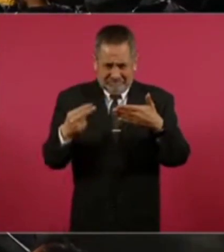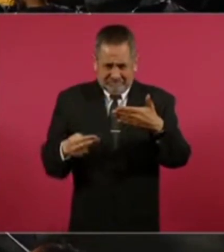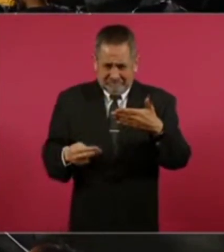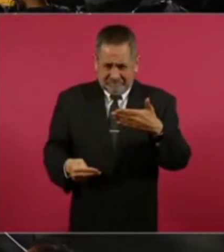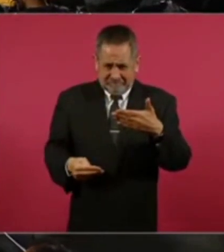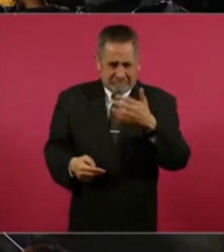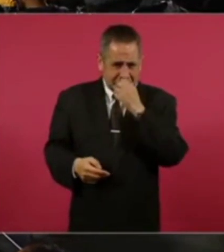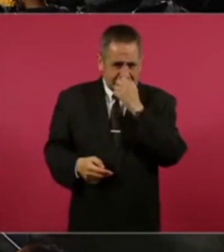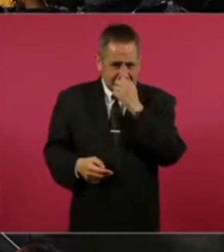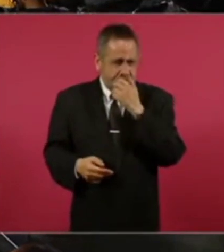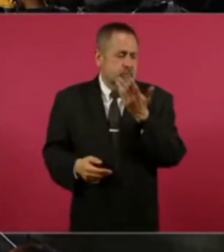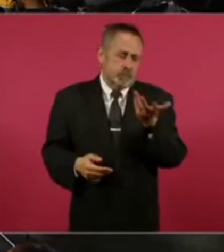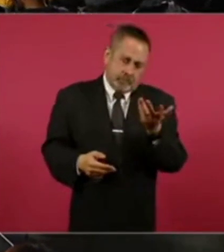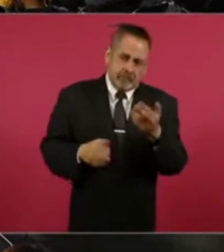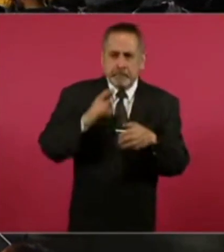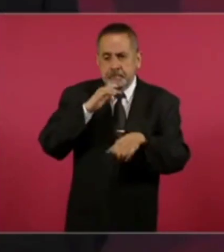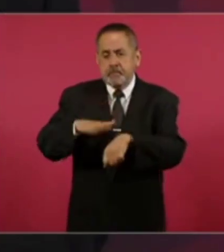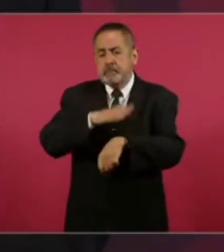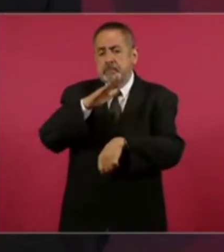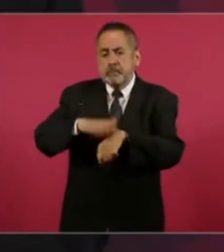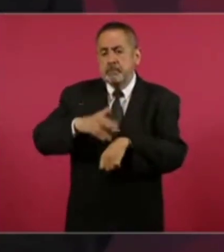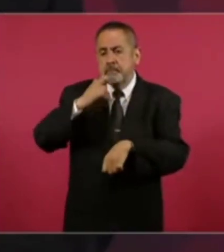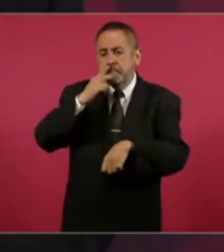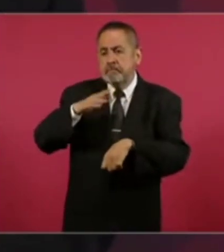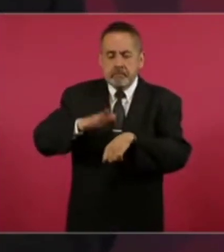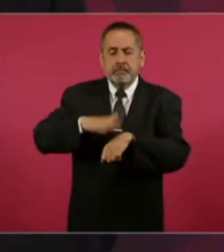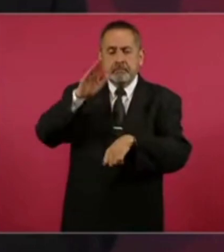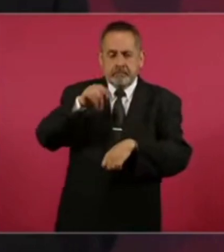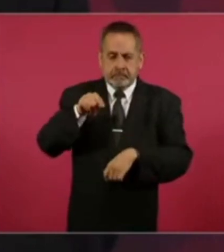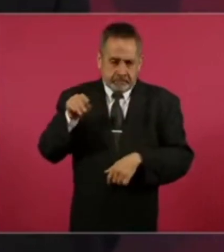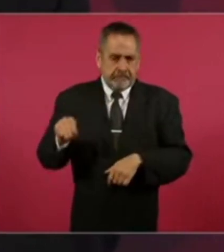A ver, el que sacó mejor calificación.